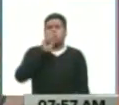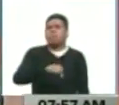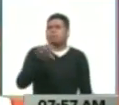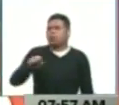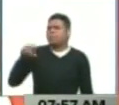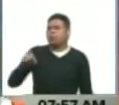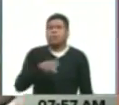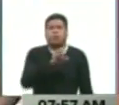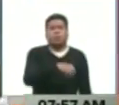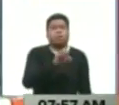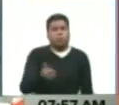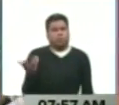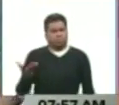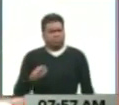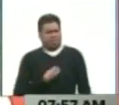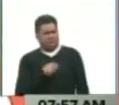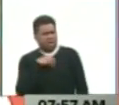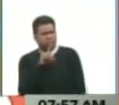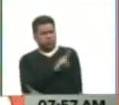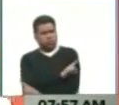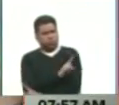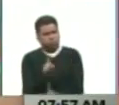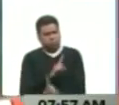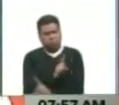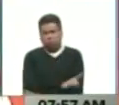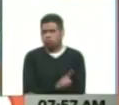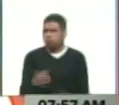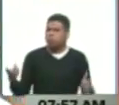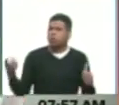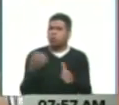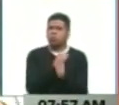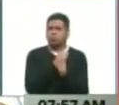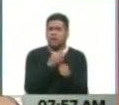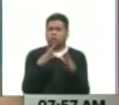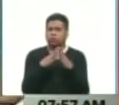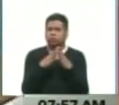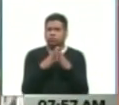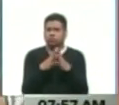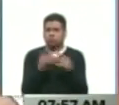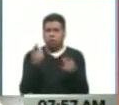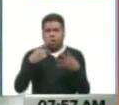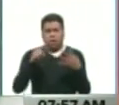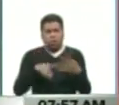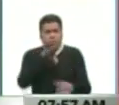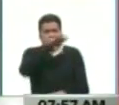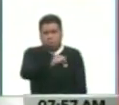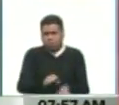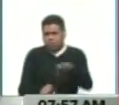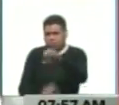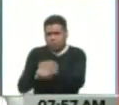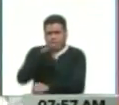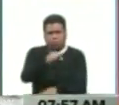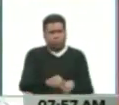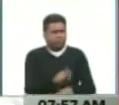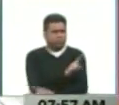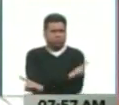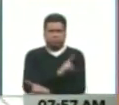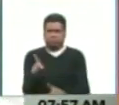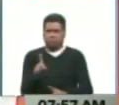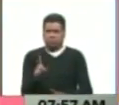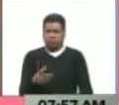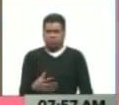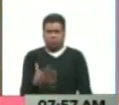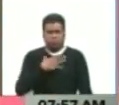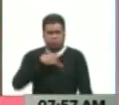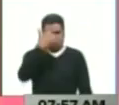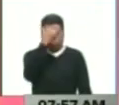del individuo que se inserta en esa carrera por conquistar la mayor cantidad de consumo y la mayor cantidad de satisfacción individual. ¿Y cómo se hace